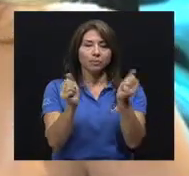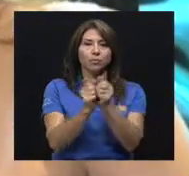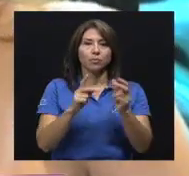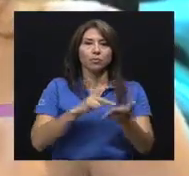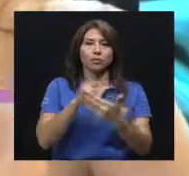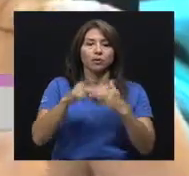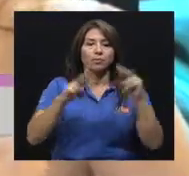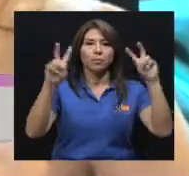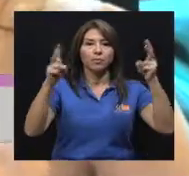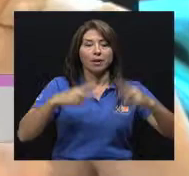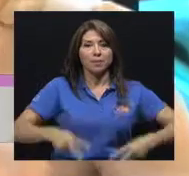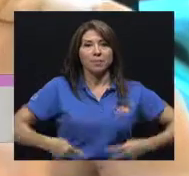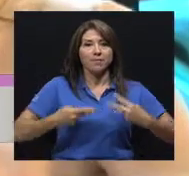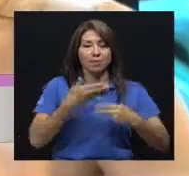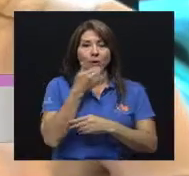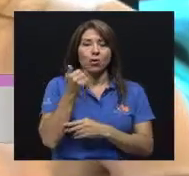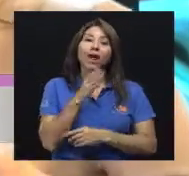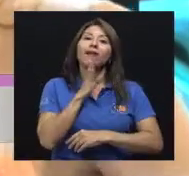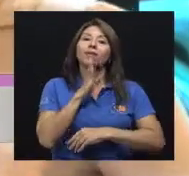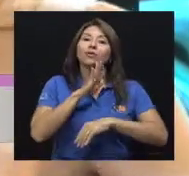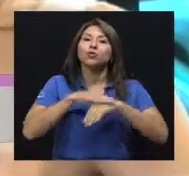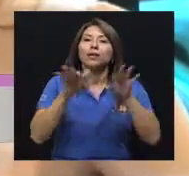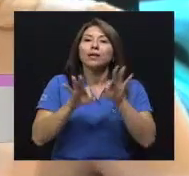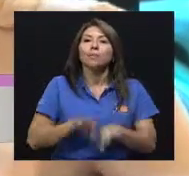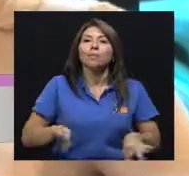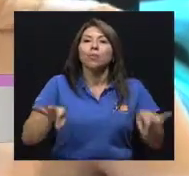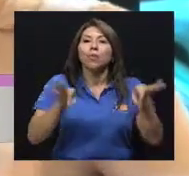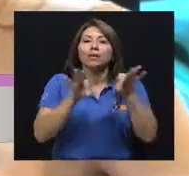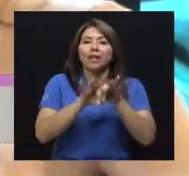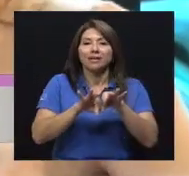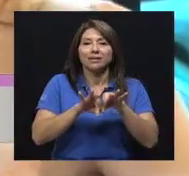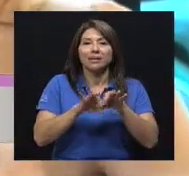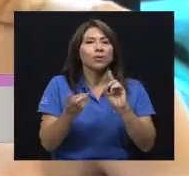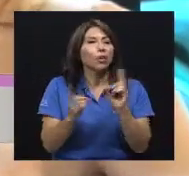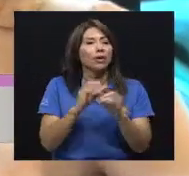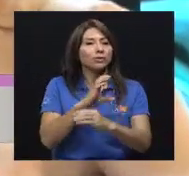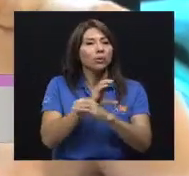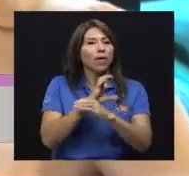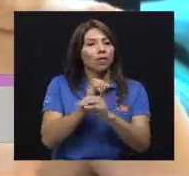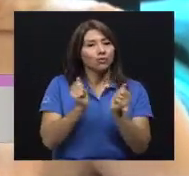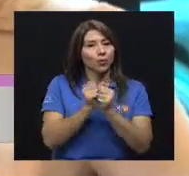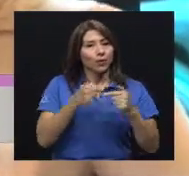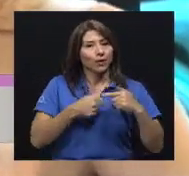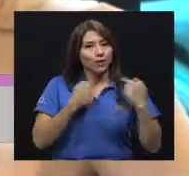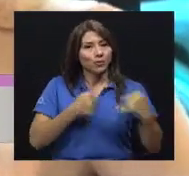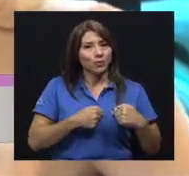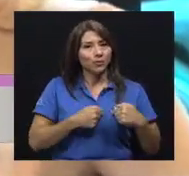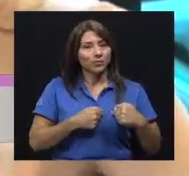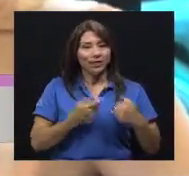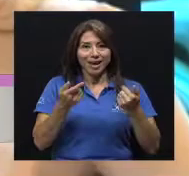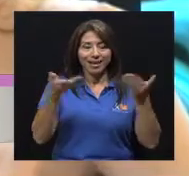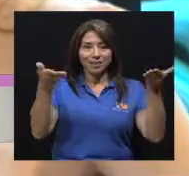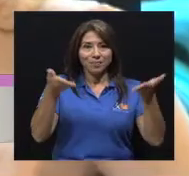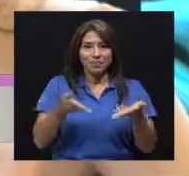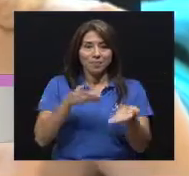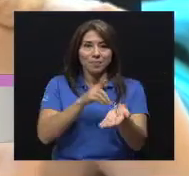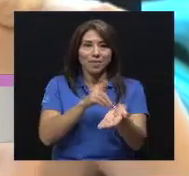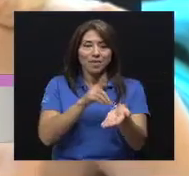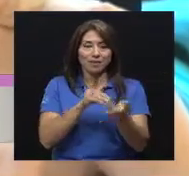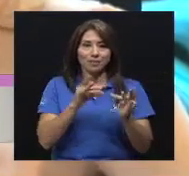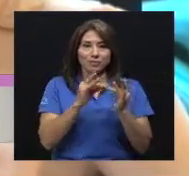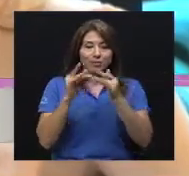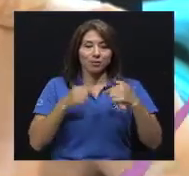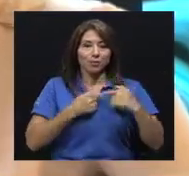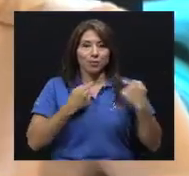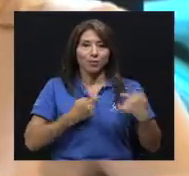Estamos de vuelta con Vivir Mejor, hablando sobre la importancia de los cuidados que debemos de tener en cuanto a nuestro corazón, y para ello contamos con la presencia del